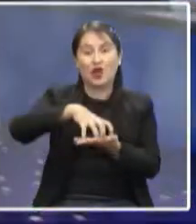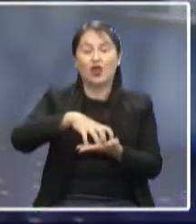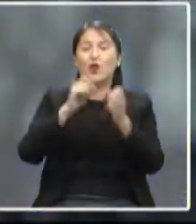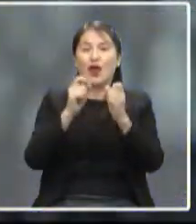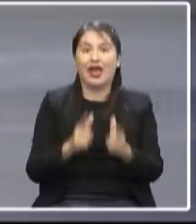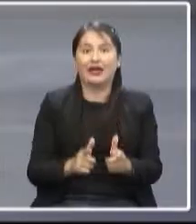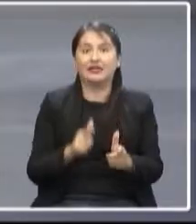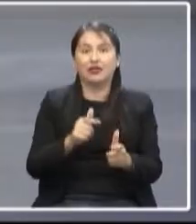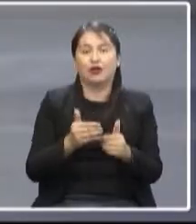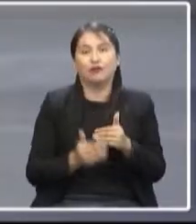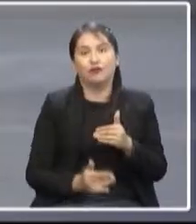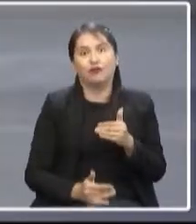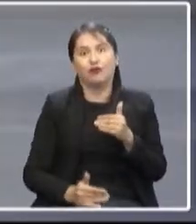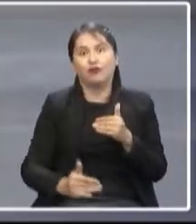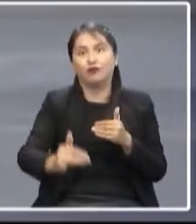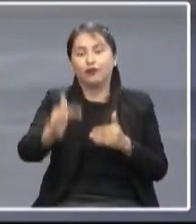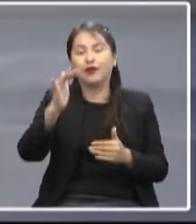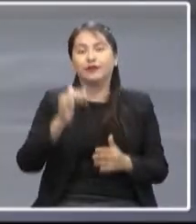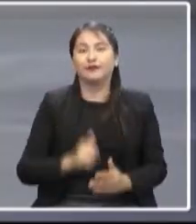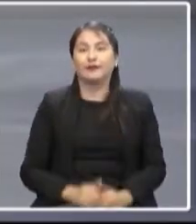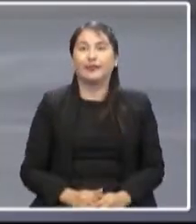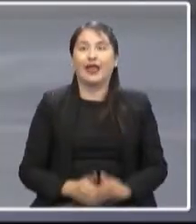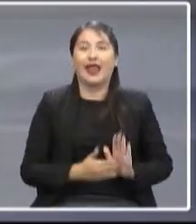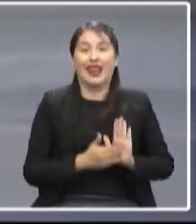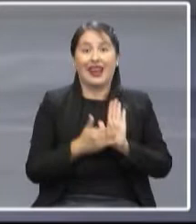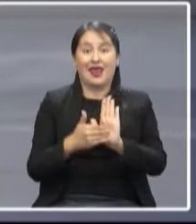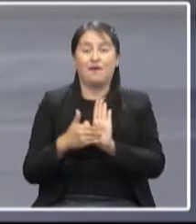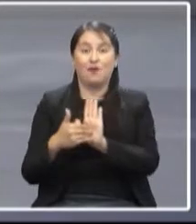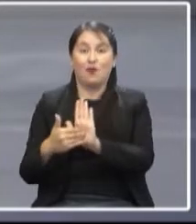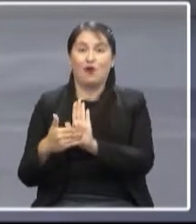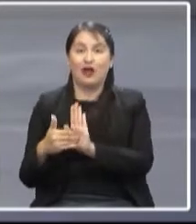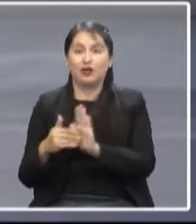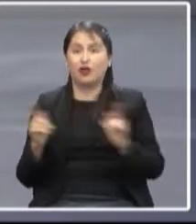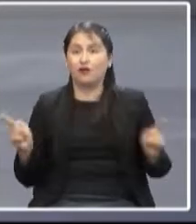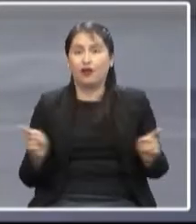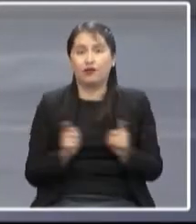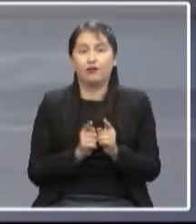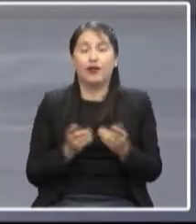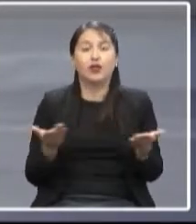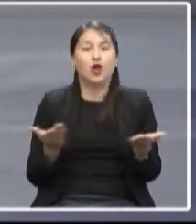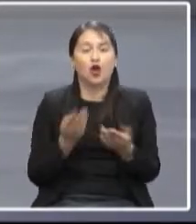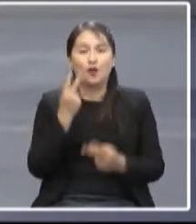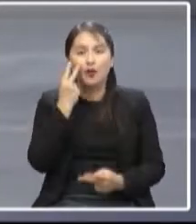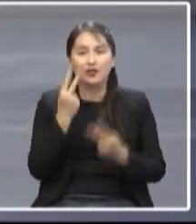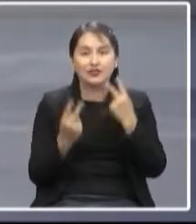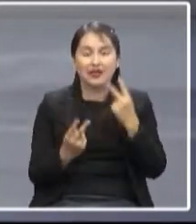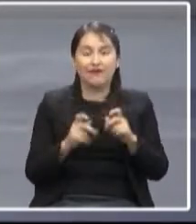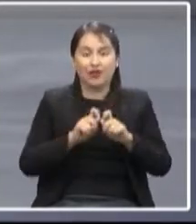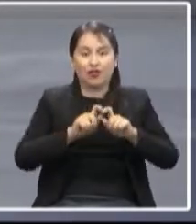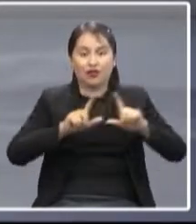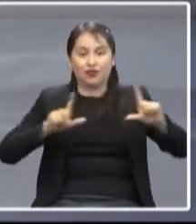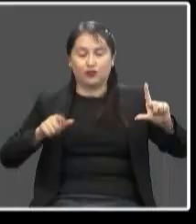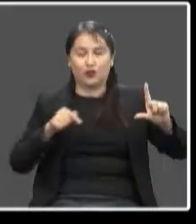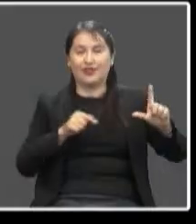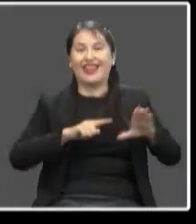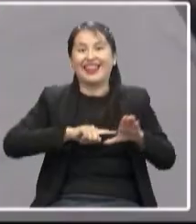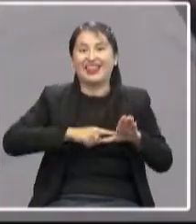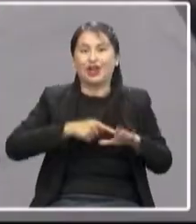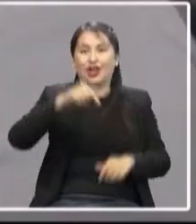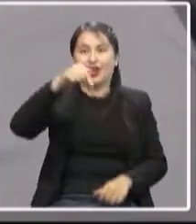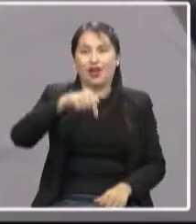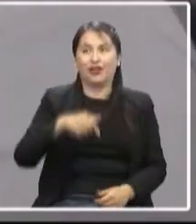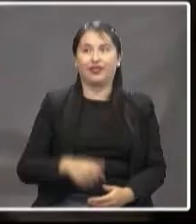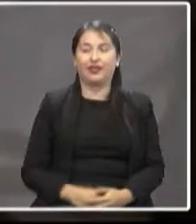mañana toma 10 años. Les muestro brevemente cómo se ve todo el suite de la tecnología hoy.